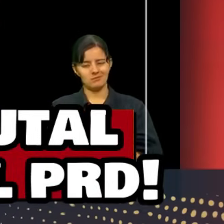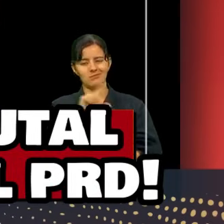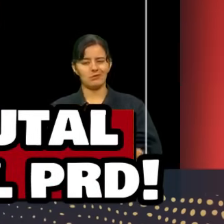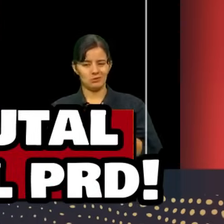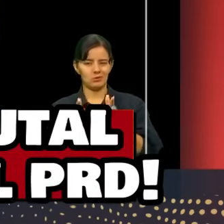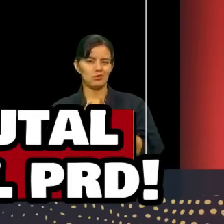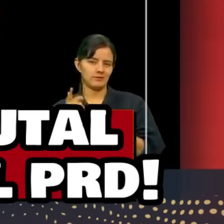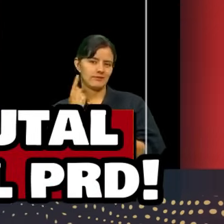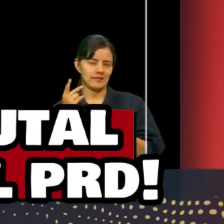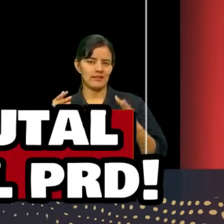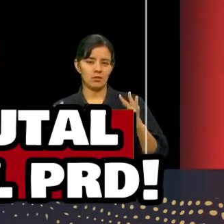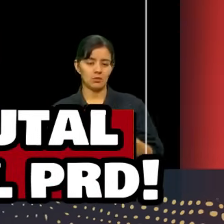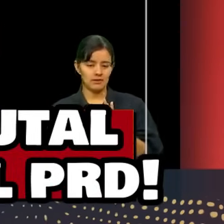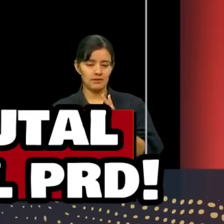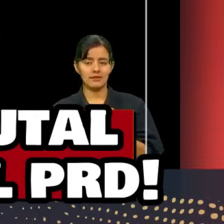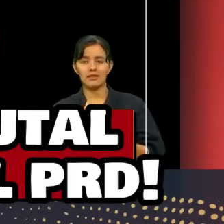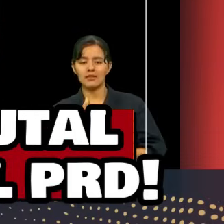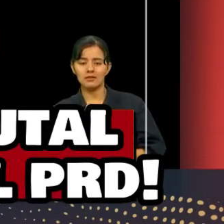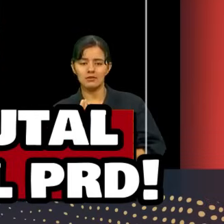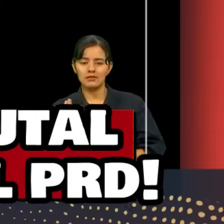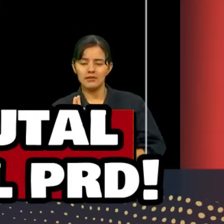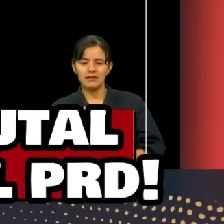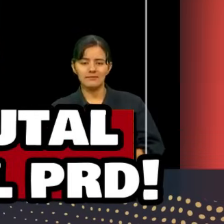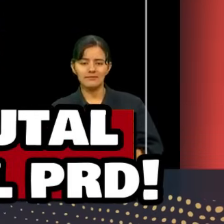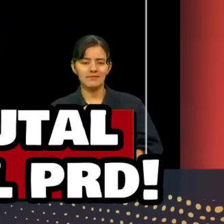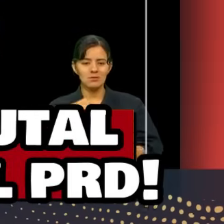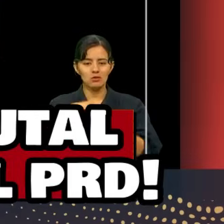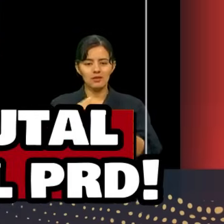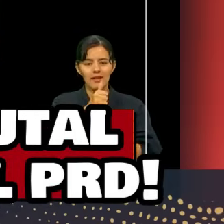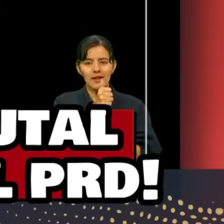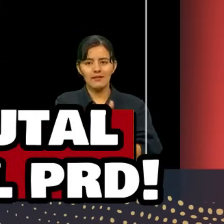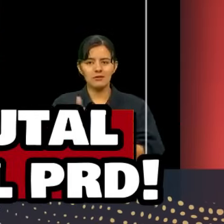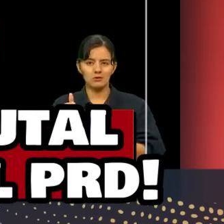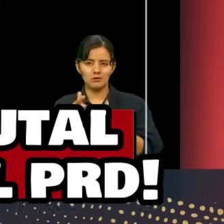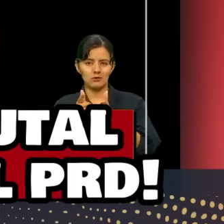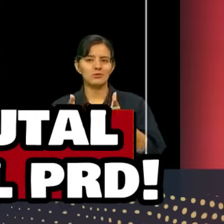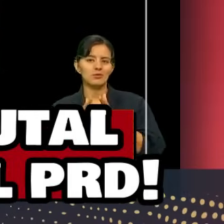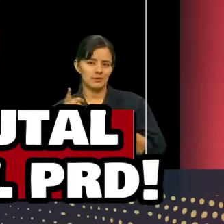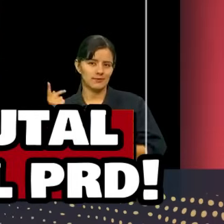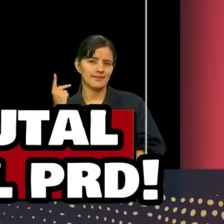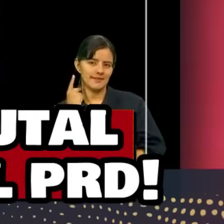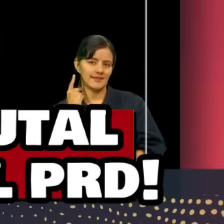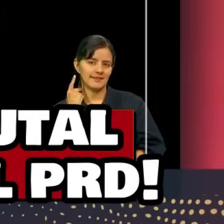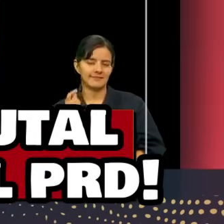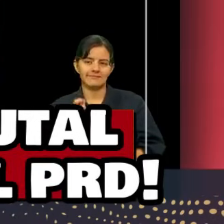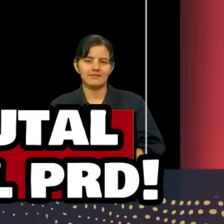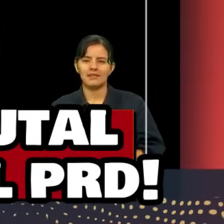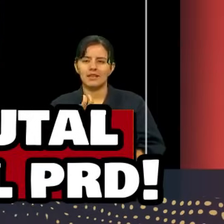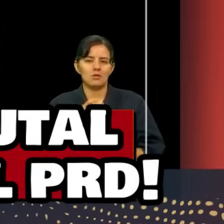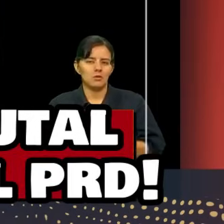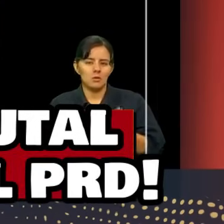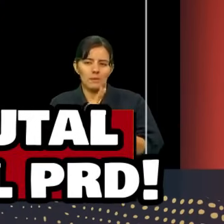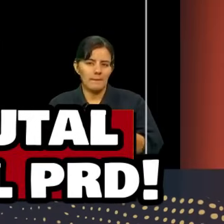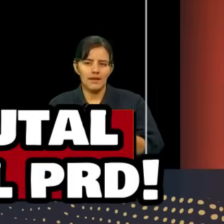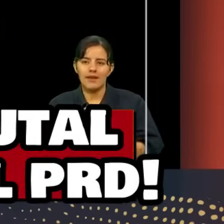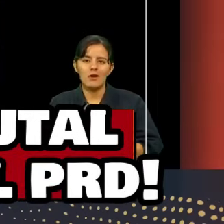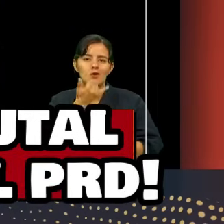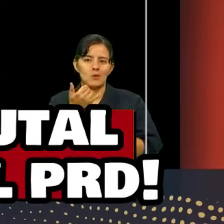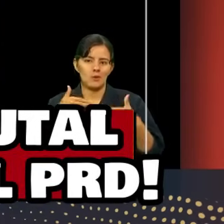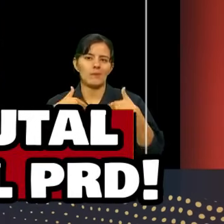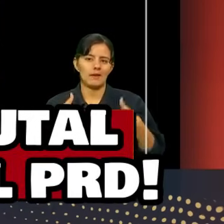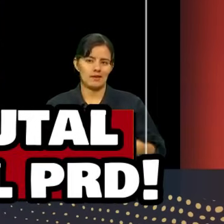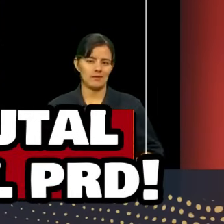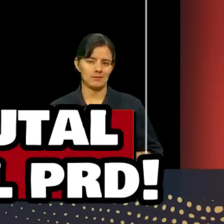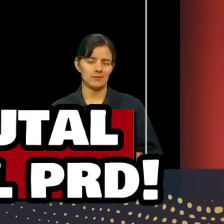votos por coalición se tienen que ver reflejado en cada una de la votación de los partidos políticos. Es decir, son errores humanos. Por